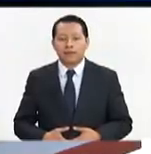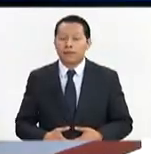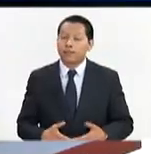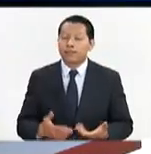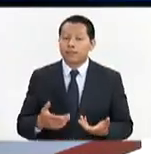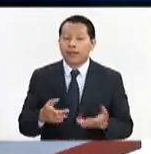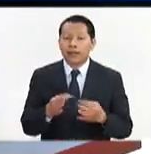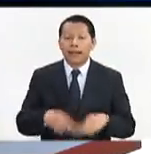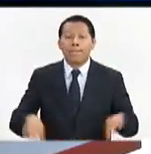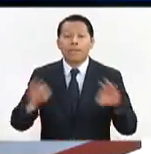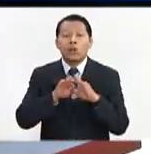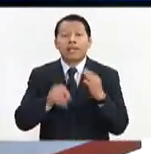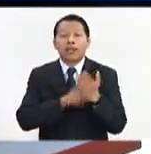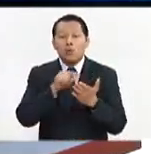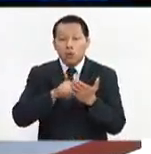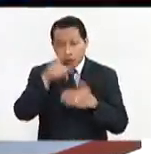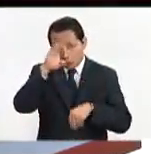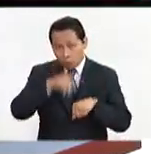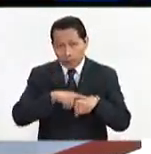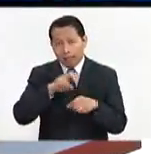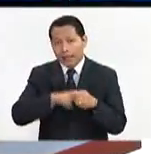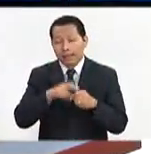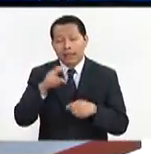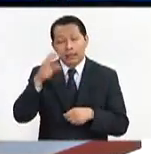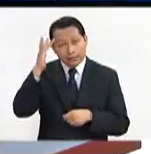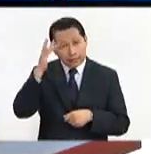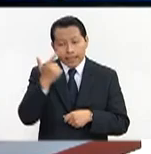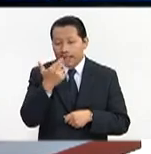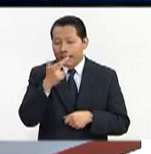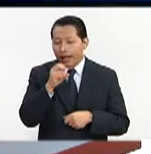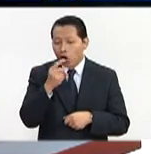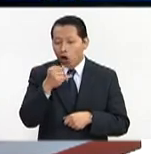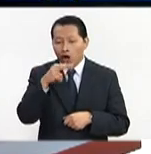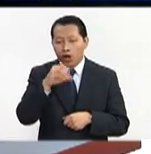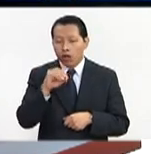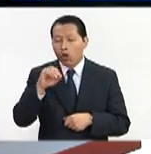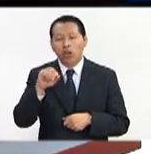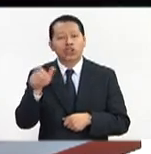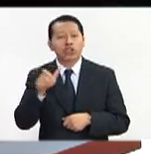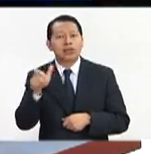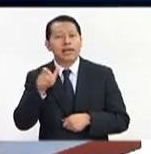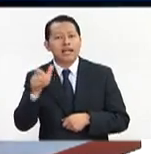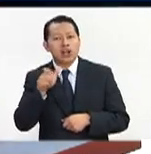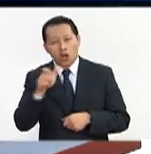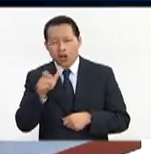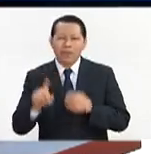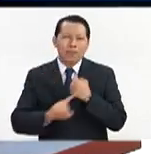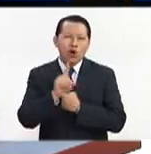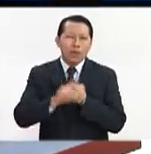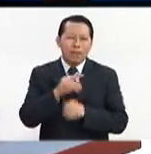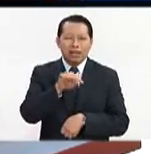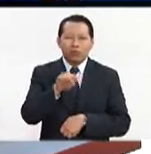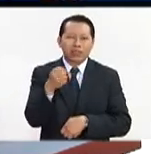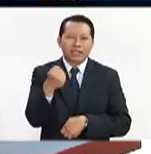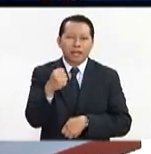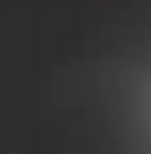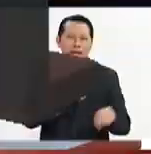vamos a ver una importante zona cultural en San Gregorio Xochimilco que resultó afectada después de los sismos del pasado 19 de